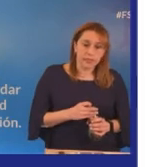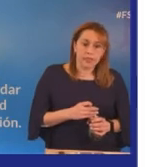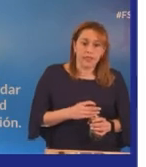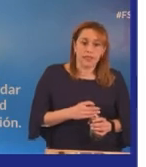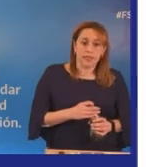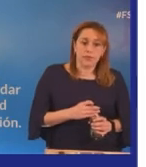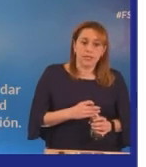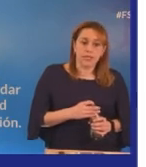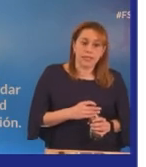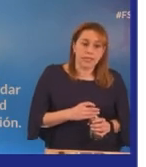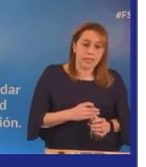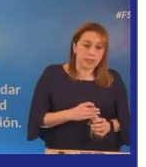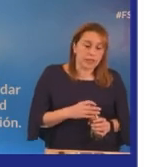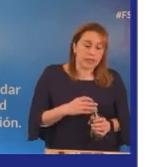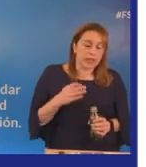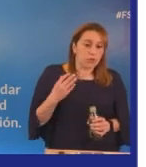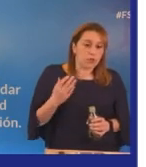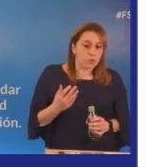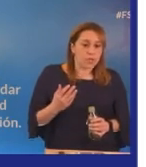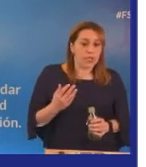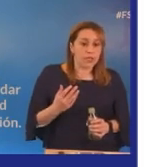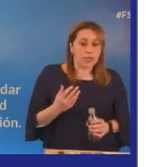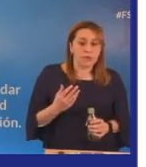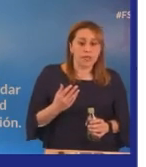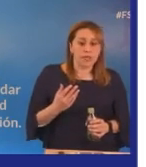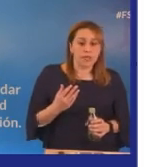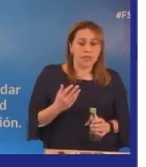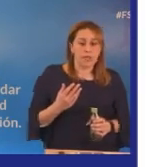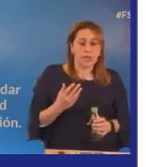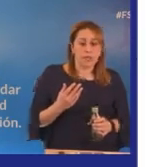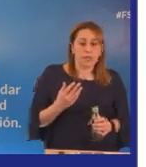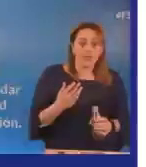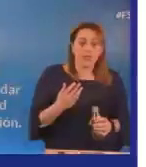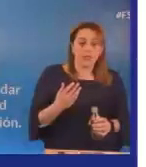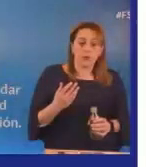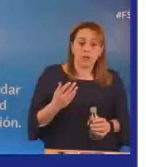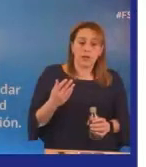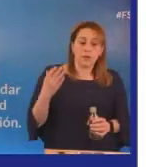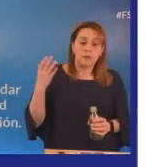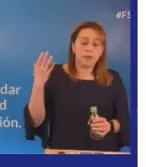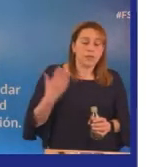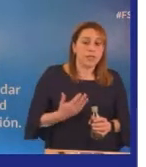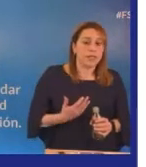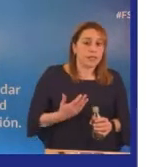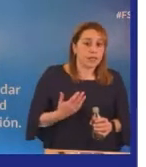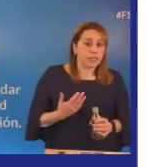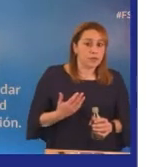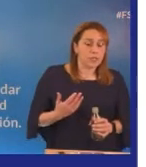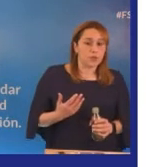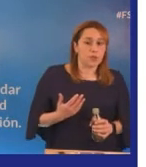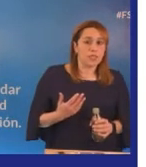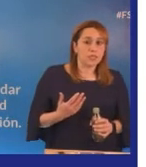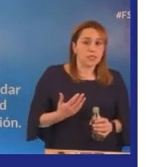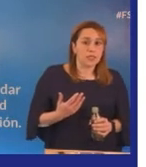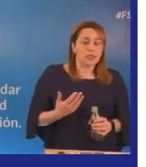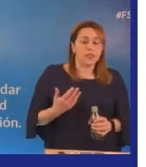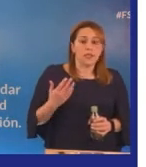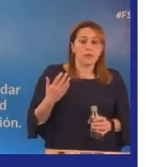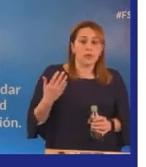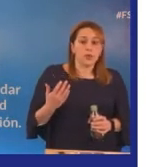medioambiental, mediante la ergonomía y mediante lo que tiene que ver con la biomecánica de las